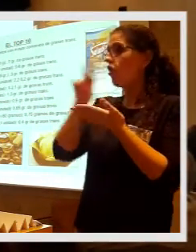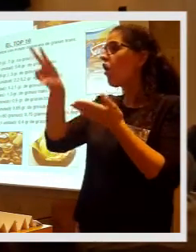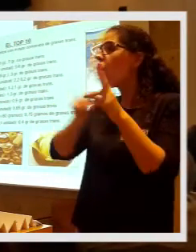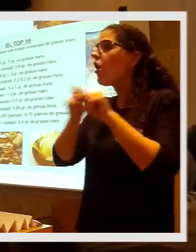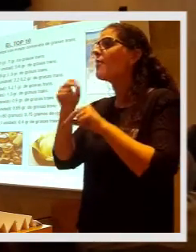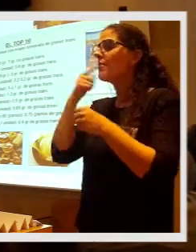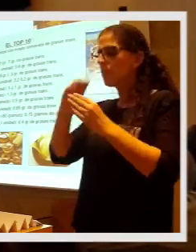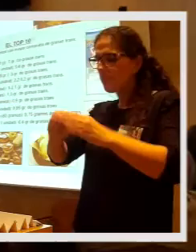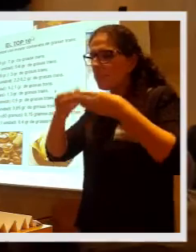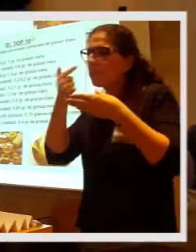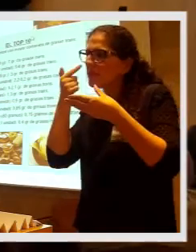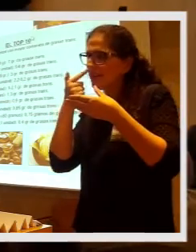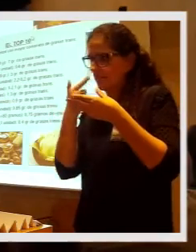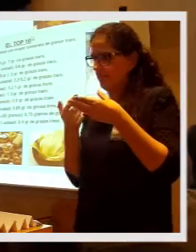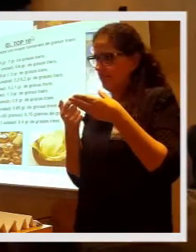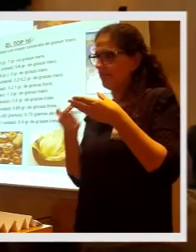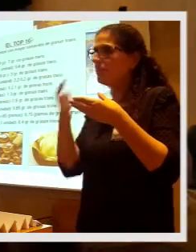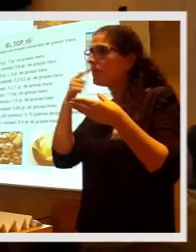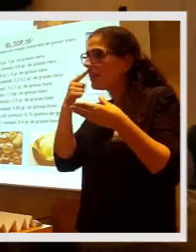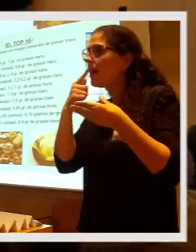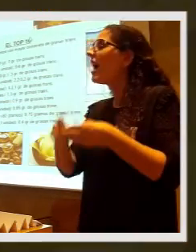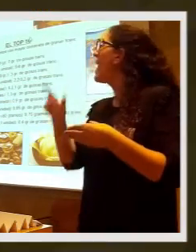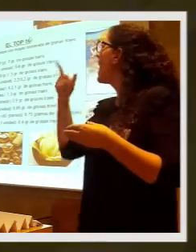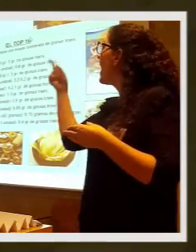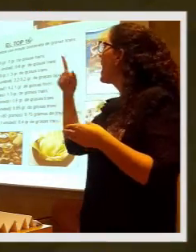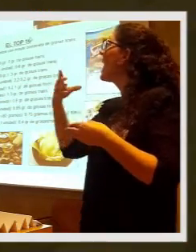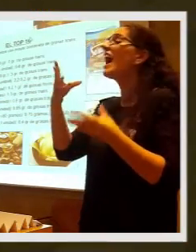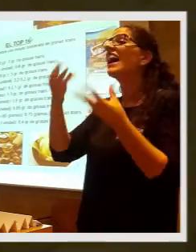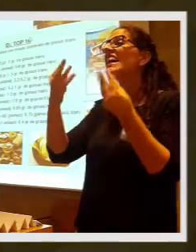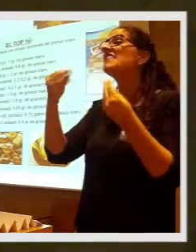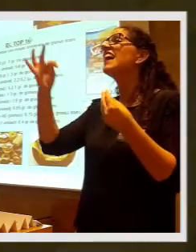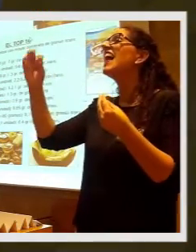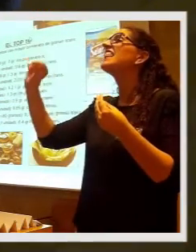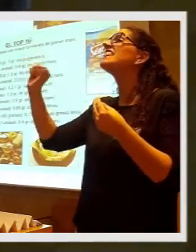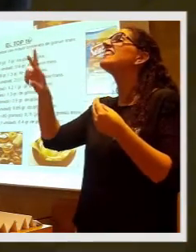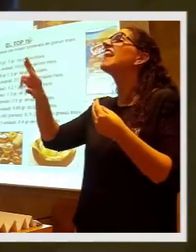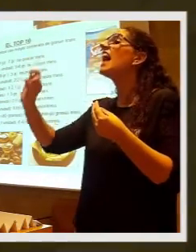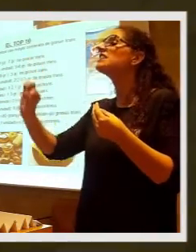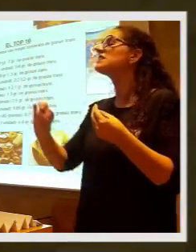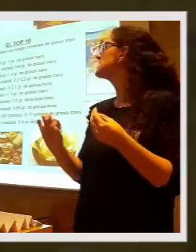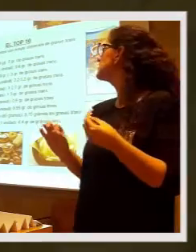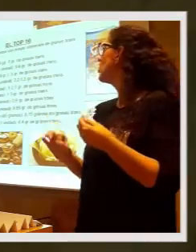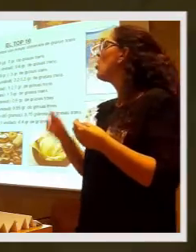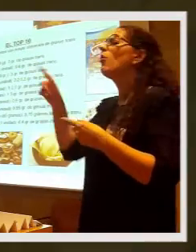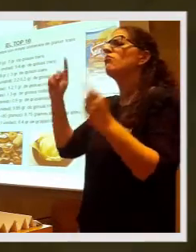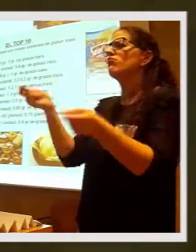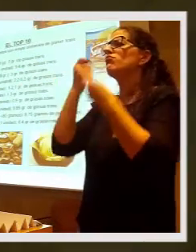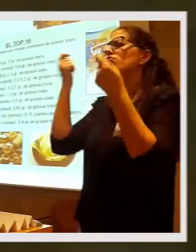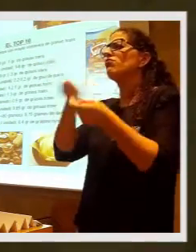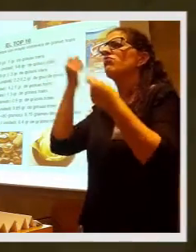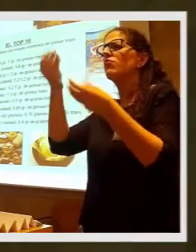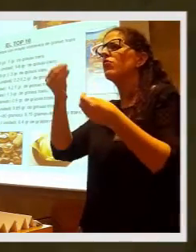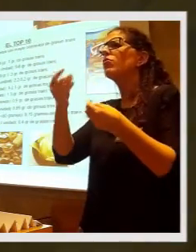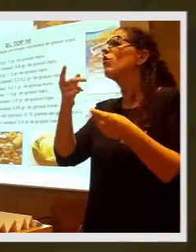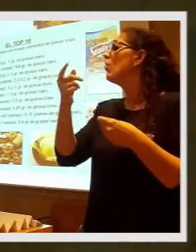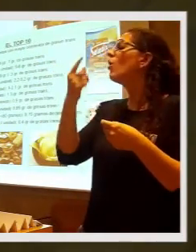alimentos. Las grasas trans son grasas muy nocivas, son grasas que a los que realiza la industria alimentaria les viene muy bien porque hacen que